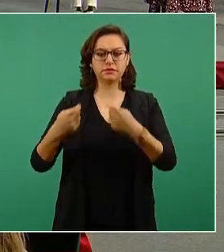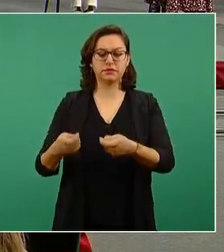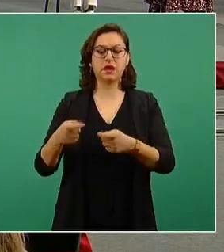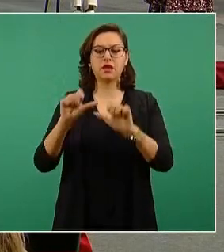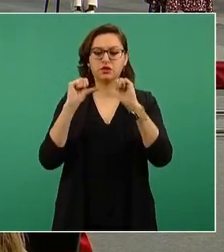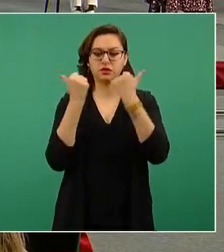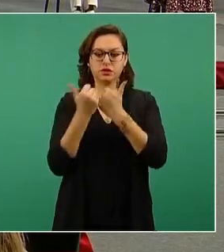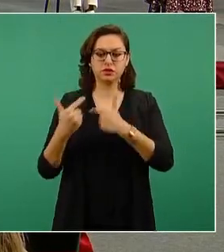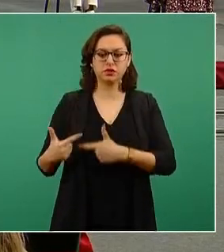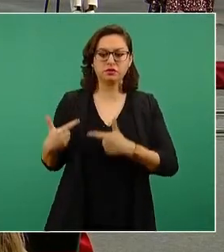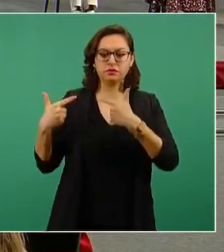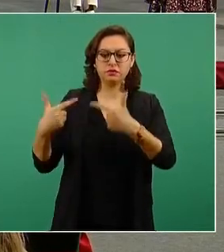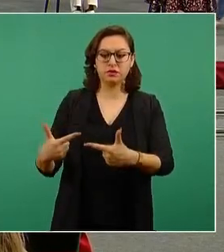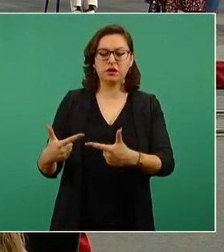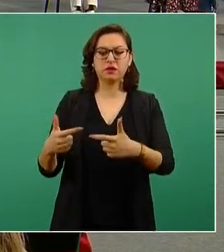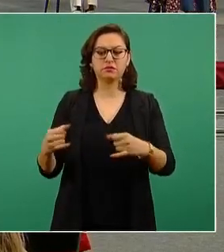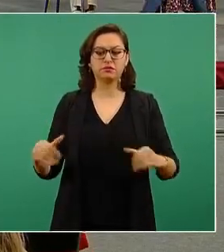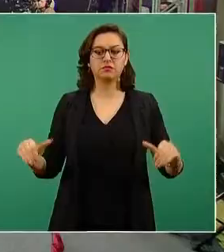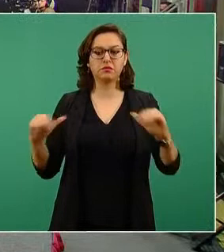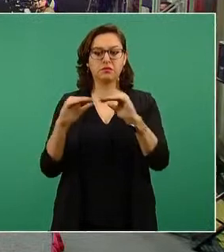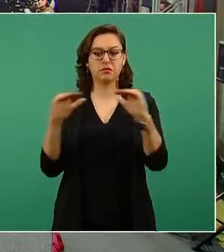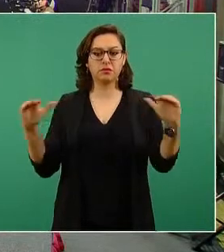Igualdad.